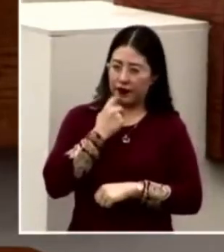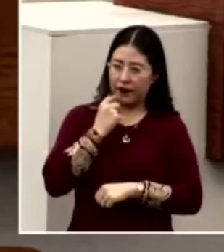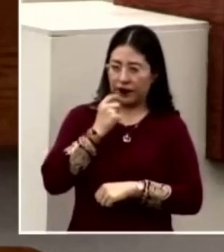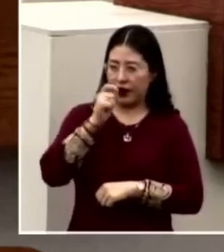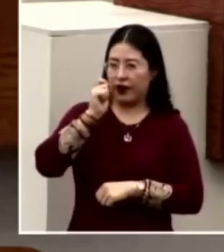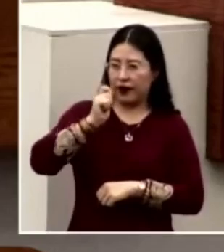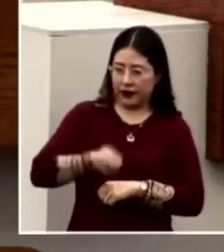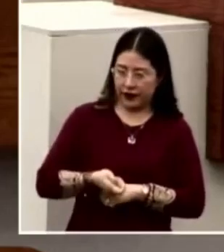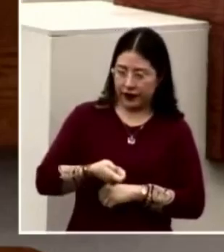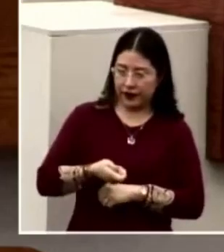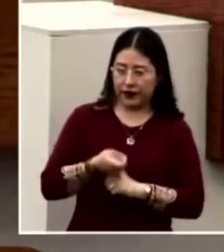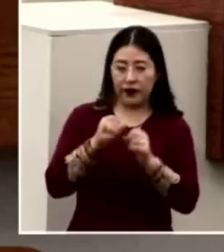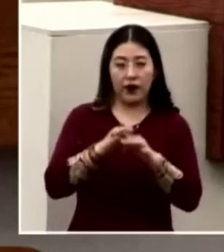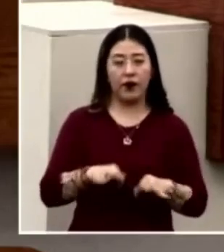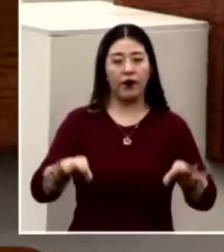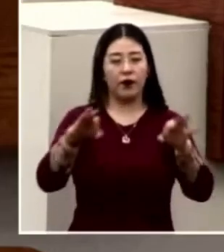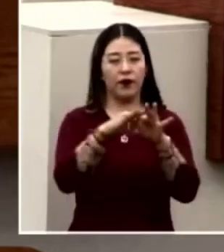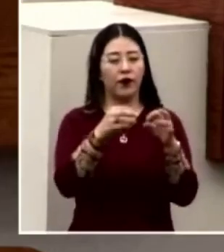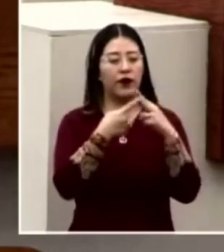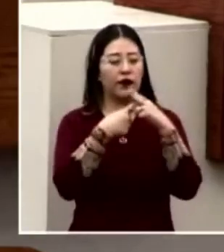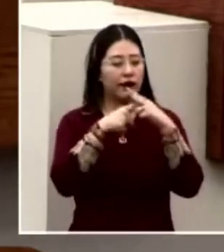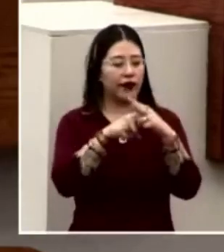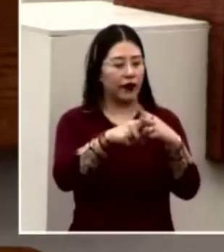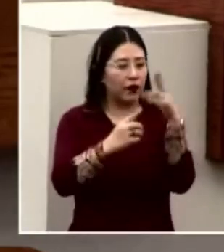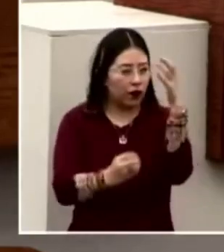de inaugurar una etapa